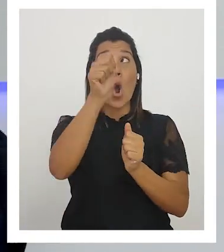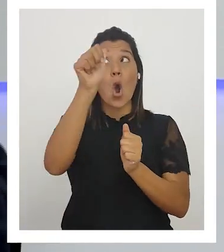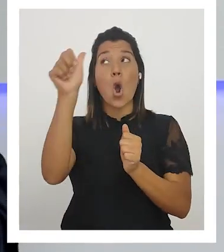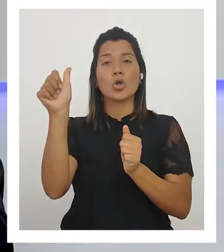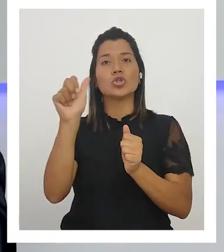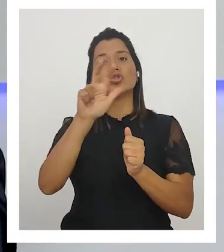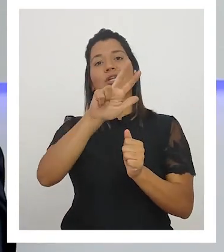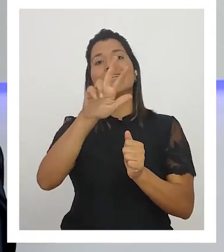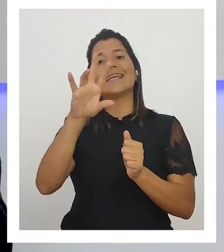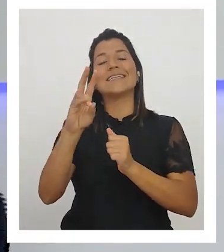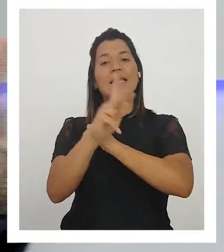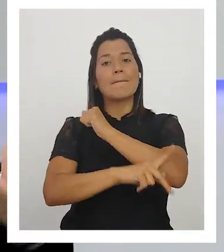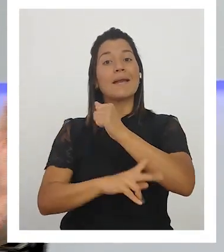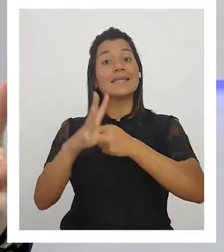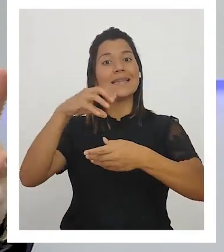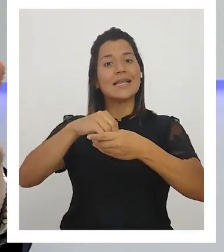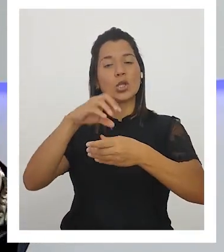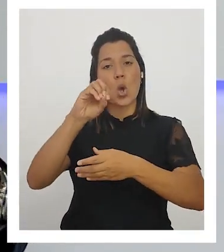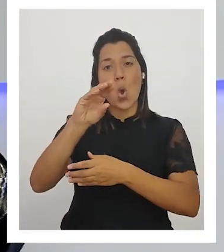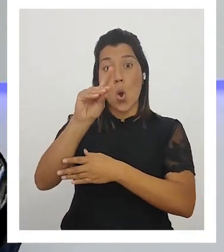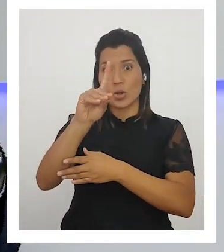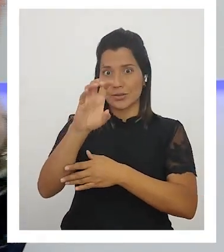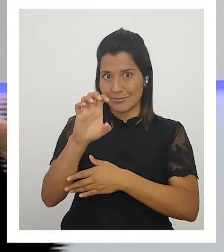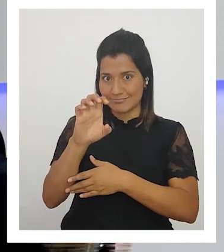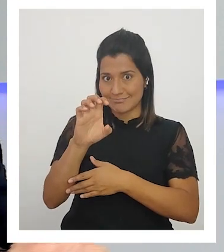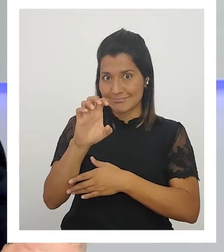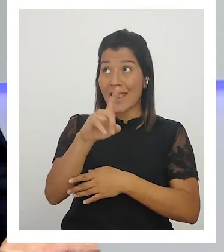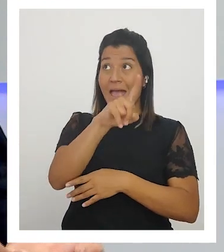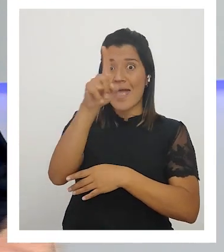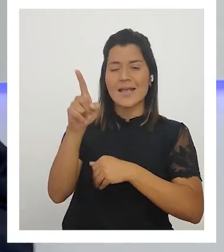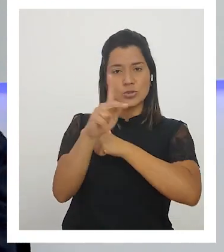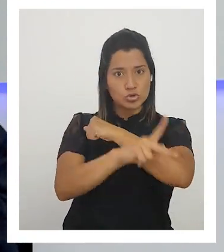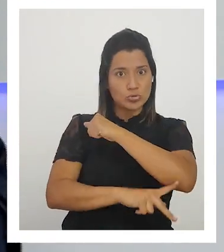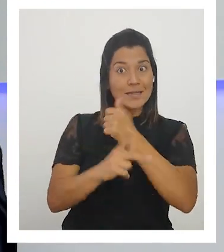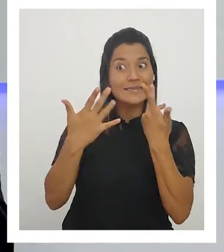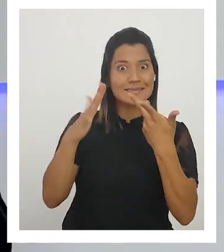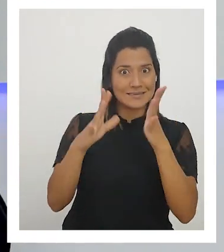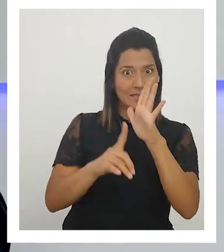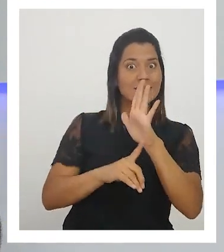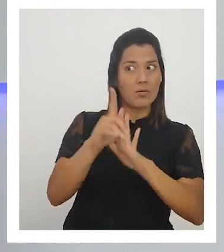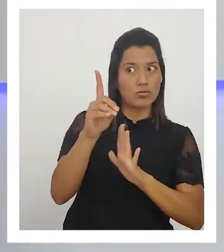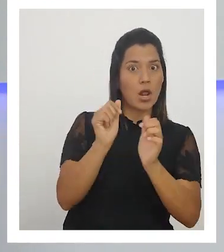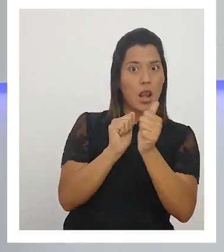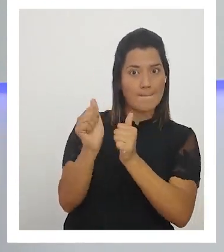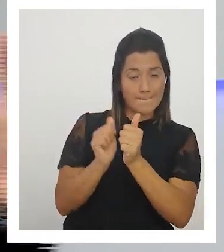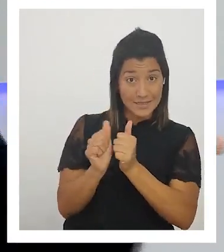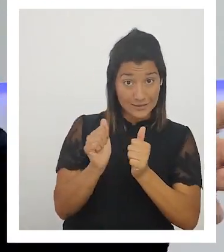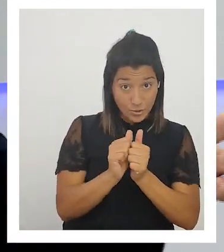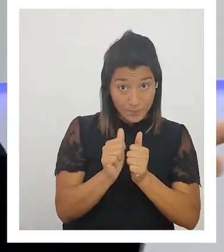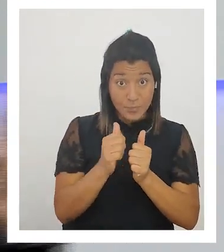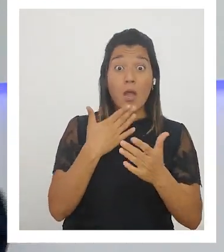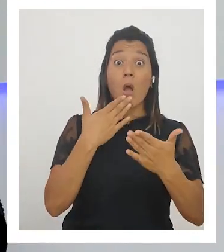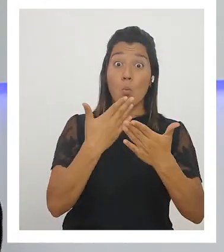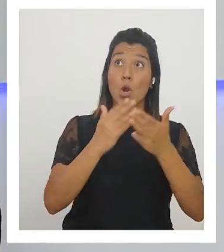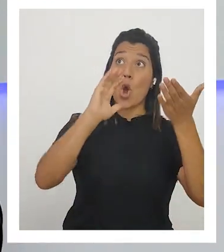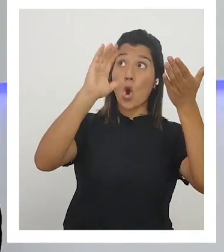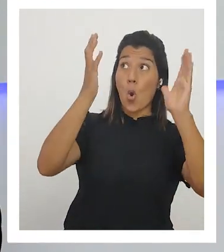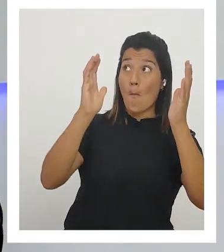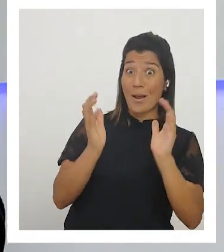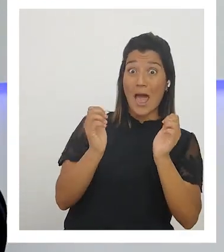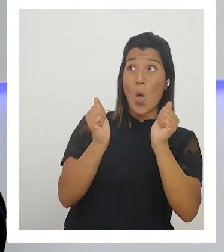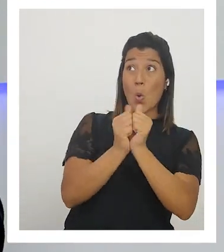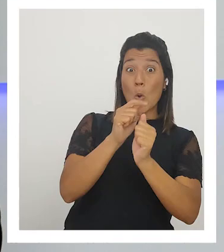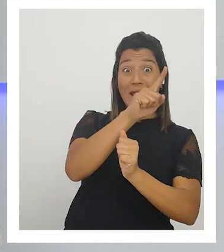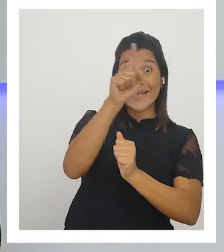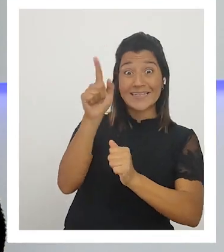la OSD, que son países desarrollados, la inmensa mayoría de ellos, pues entre todos, Costa Rica es el que